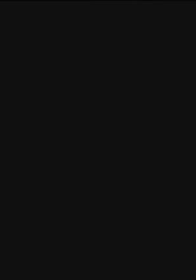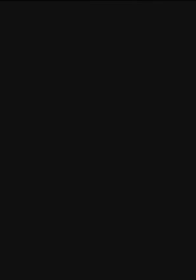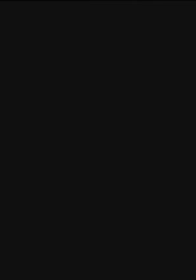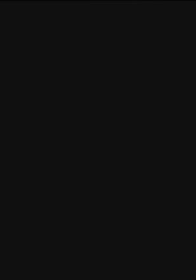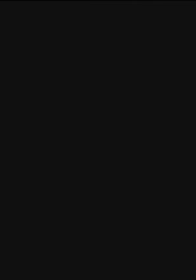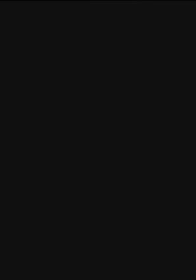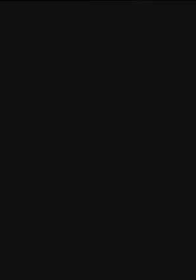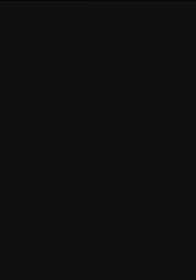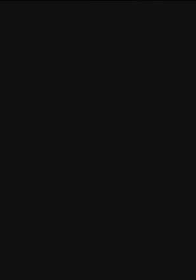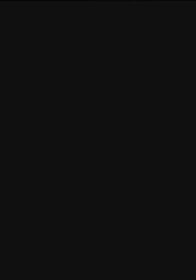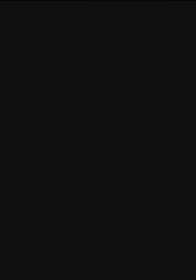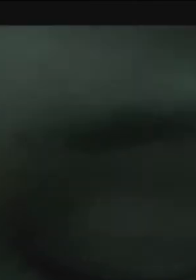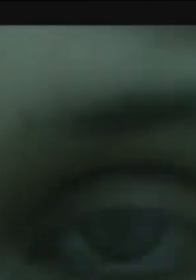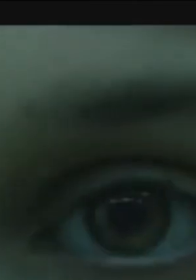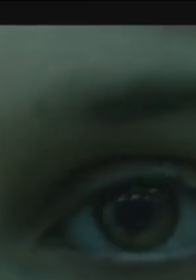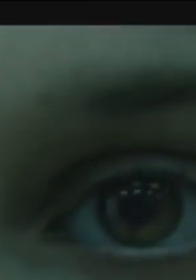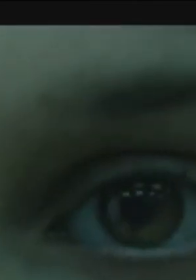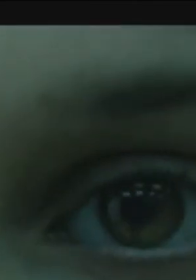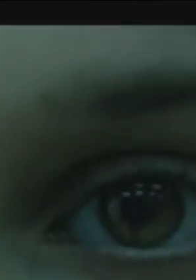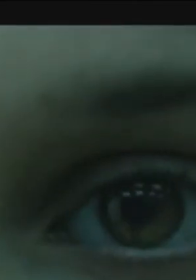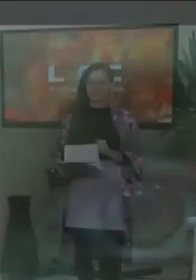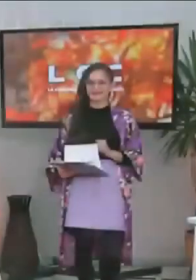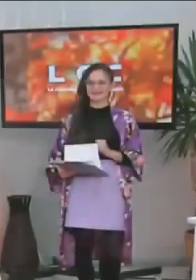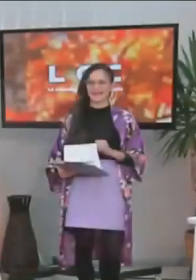Eleven, are you listening?